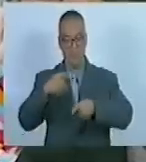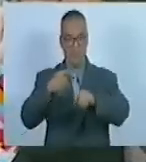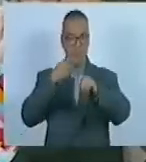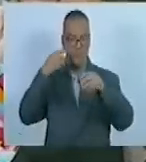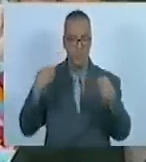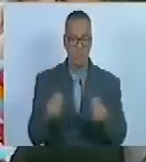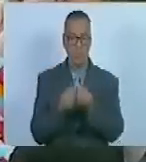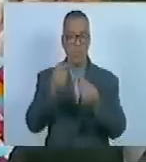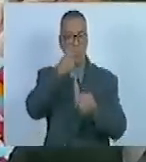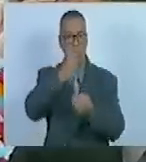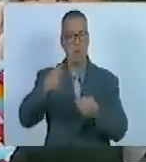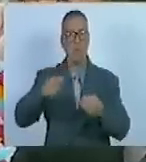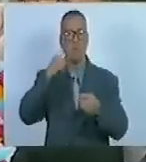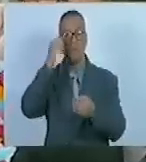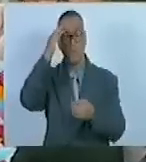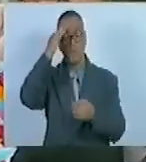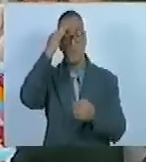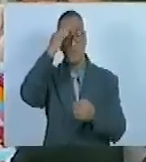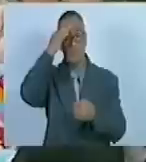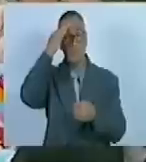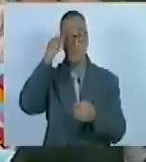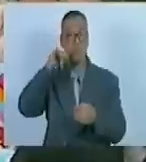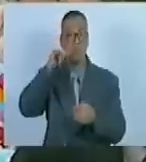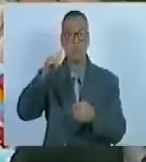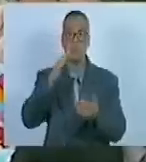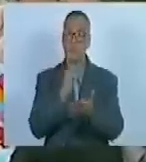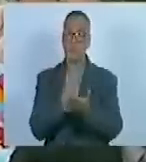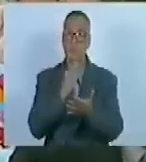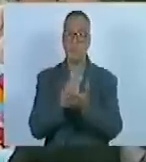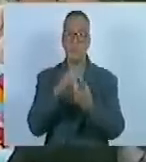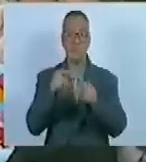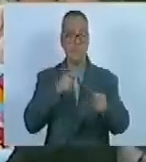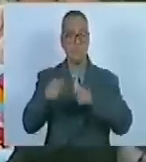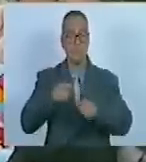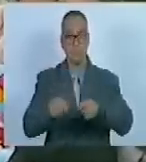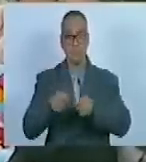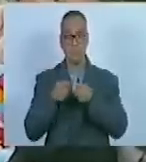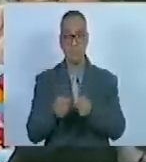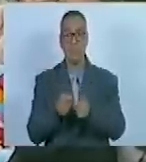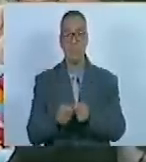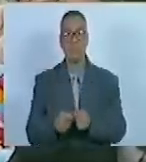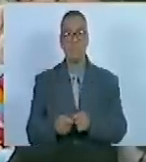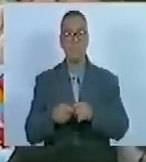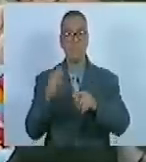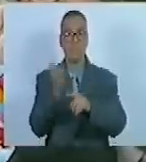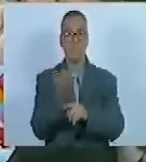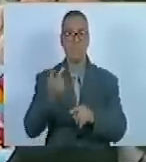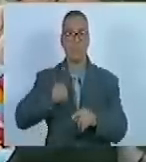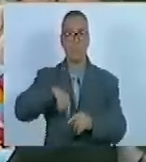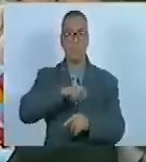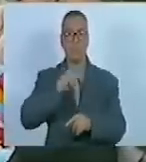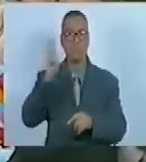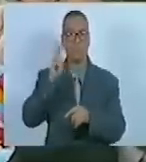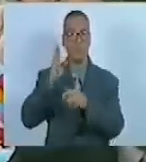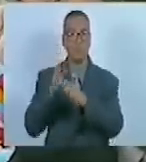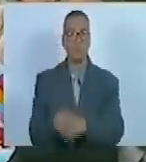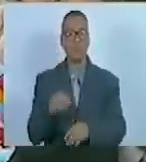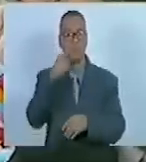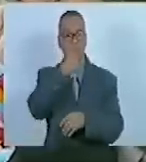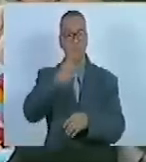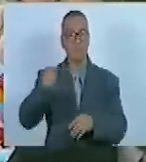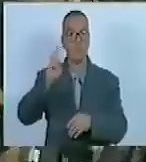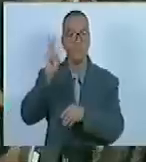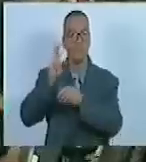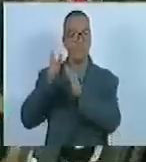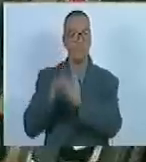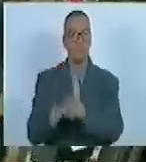el poder popular, ha denunciado constantemente todas esas acciones que han intentado enmancillar la patria venezolana. El pueblo